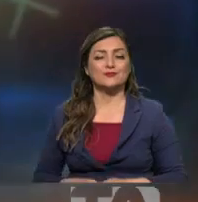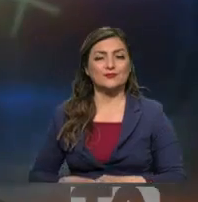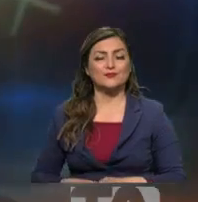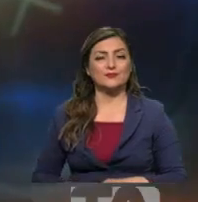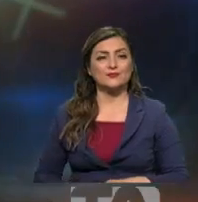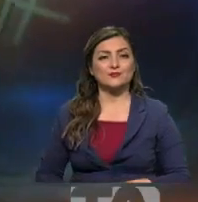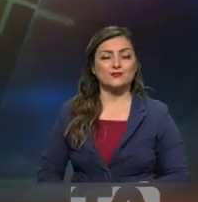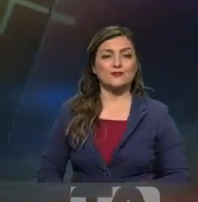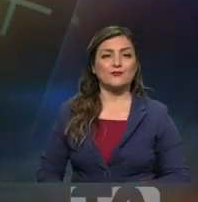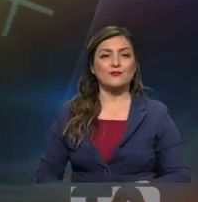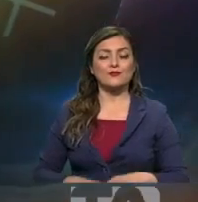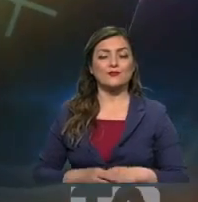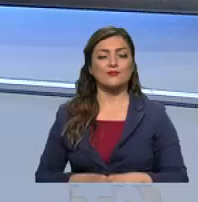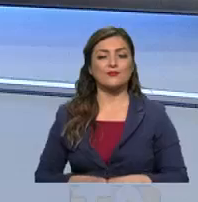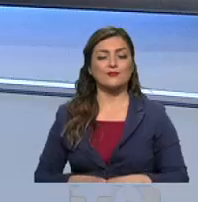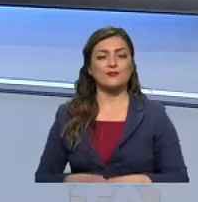horas.